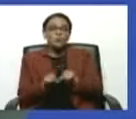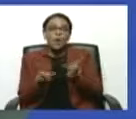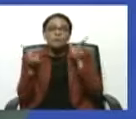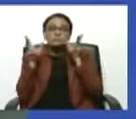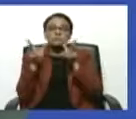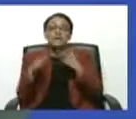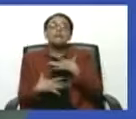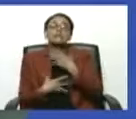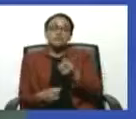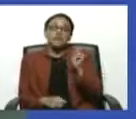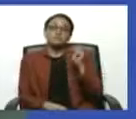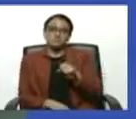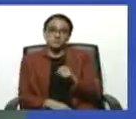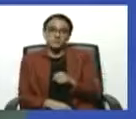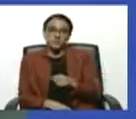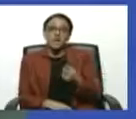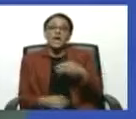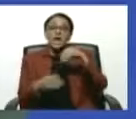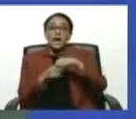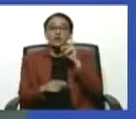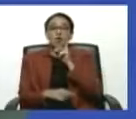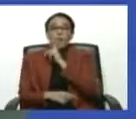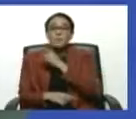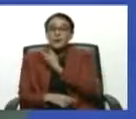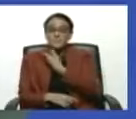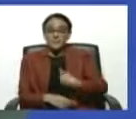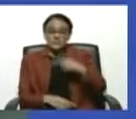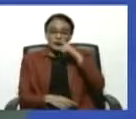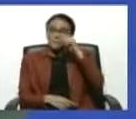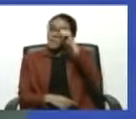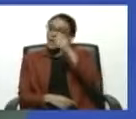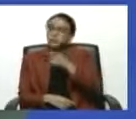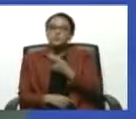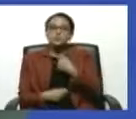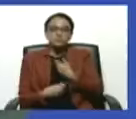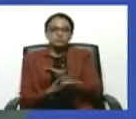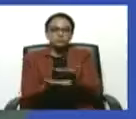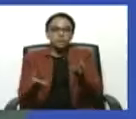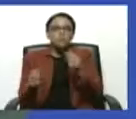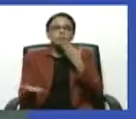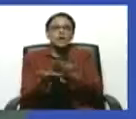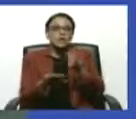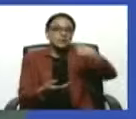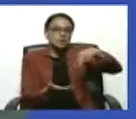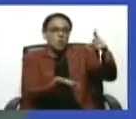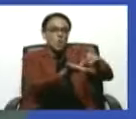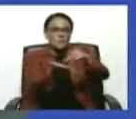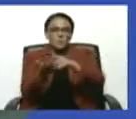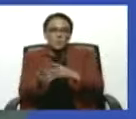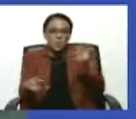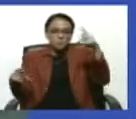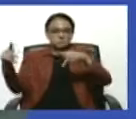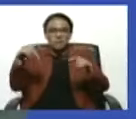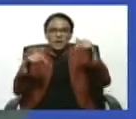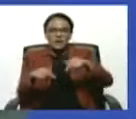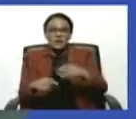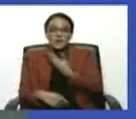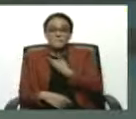quería, en nombre del presidente, agradecer la participación de nuestros invitados internacionales, al presidente Rafael